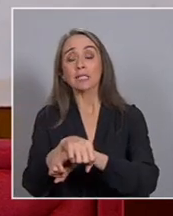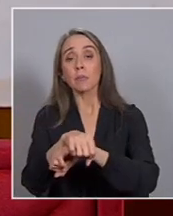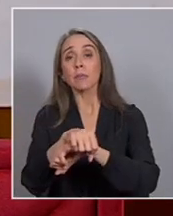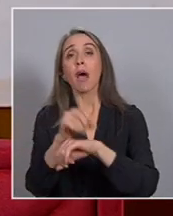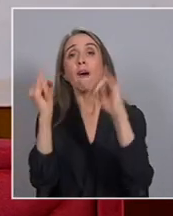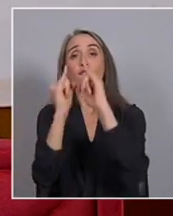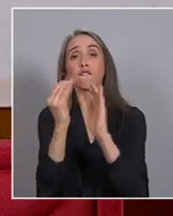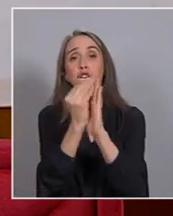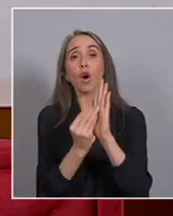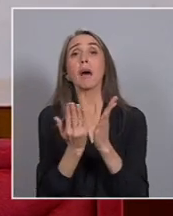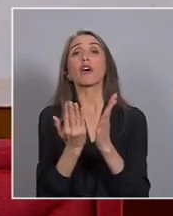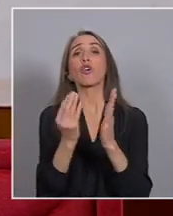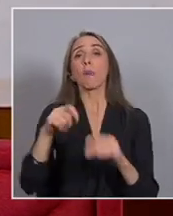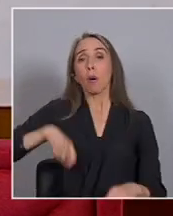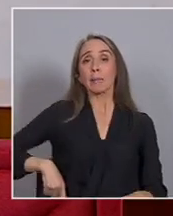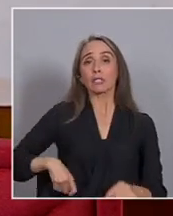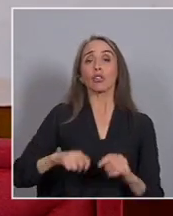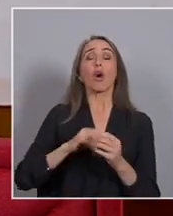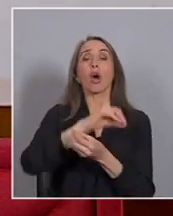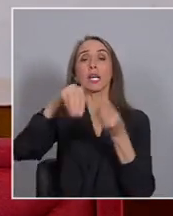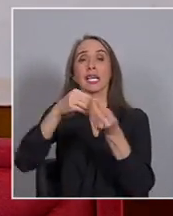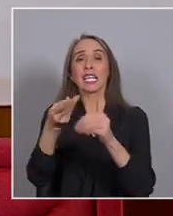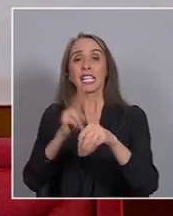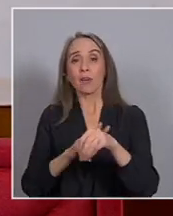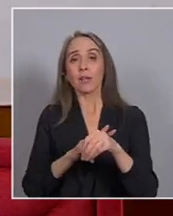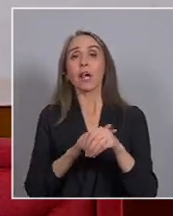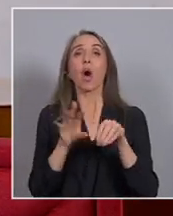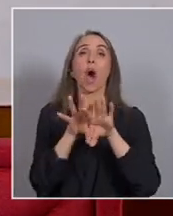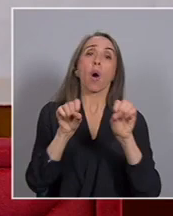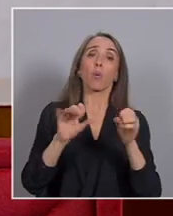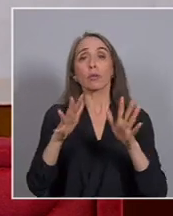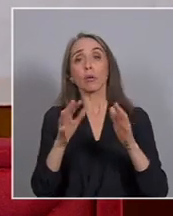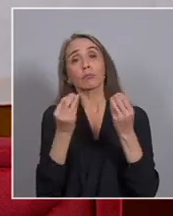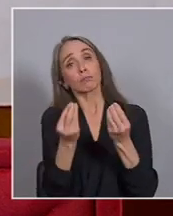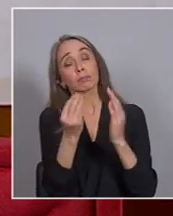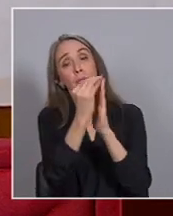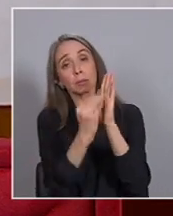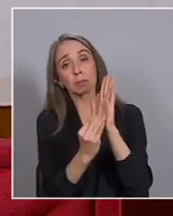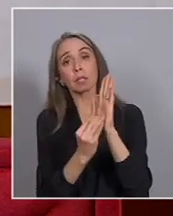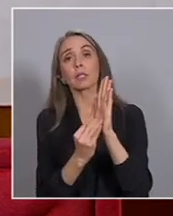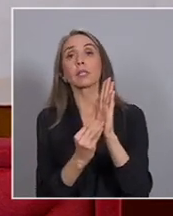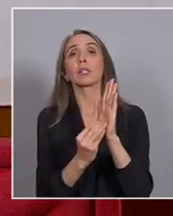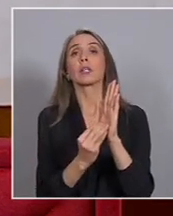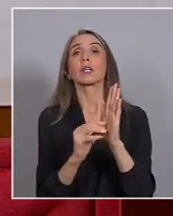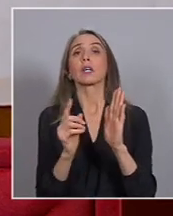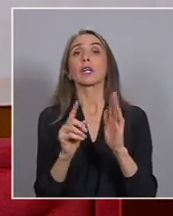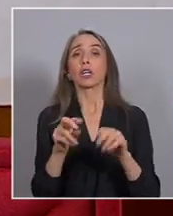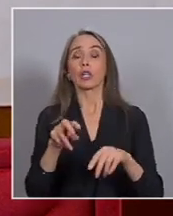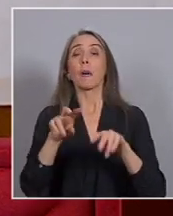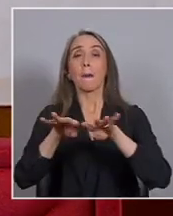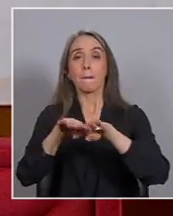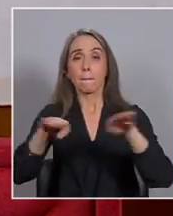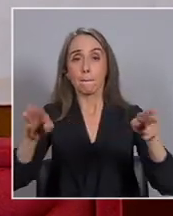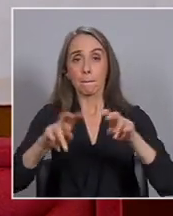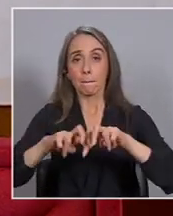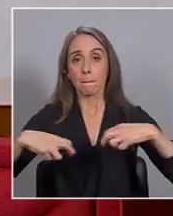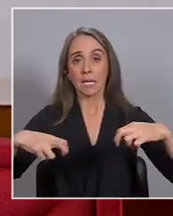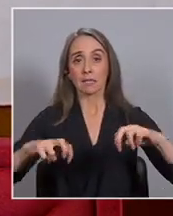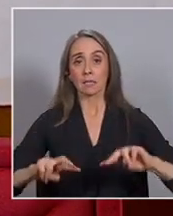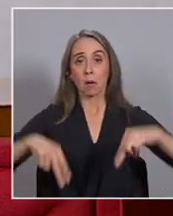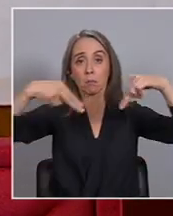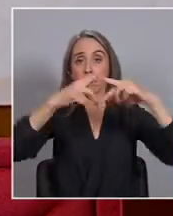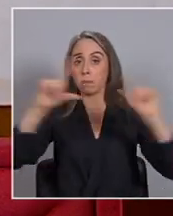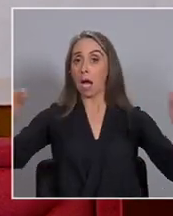tener que aceptar fórmulas híbridas, acuerdos subóptimos y no descansar ni levantarse de la mesa hasta que tengamos un